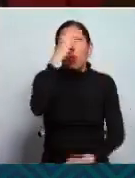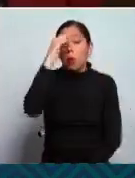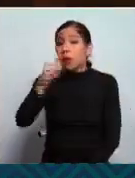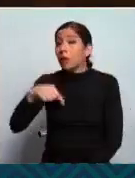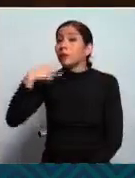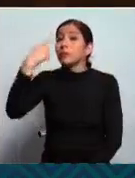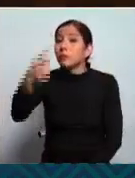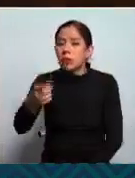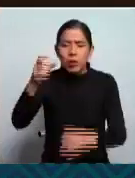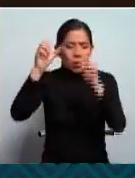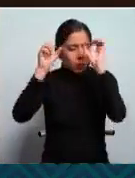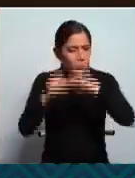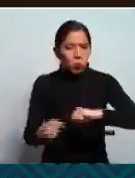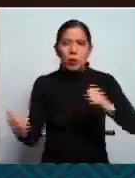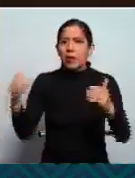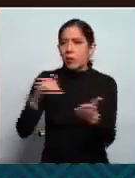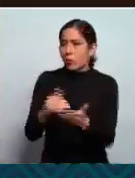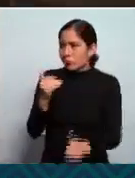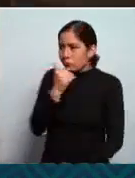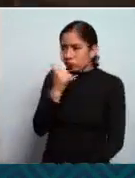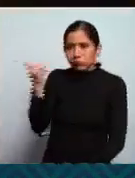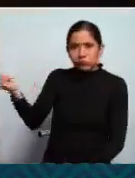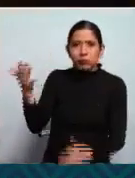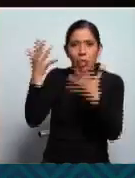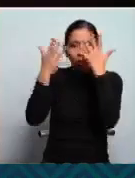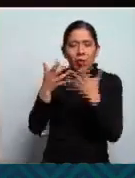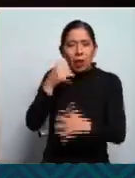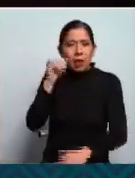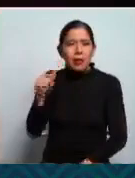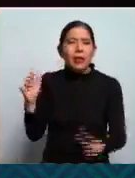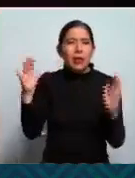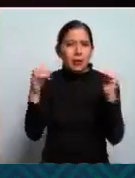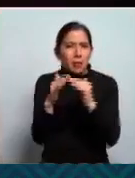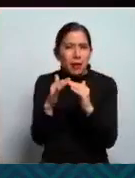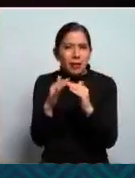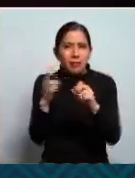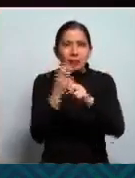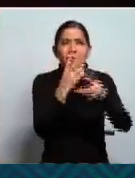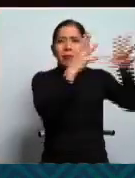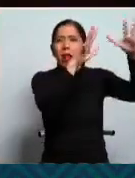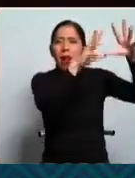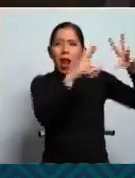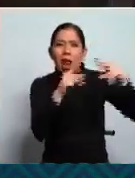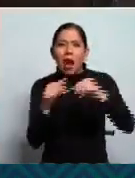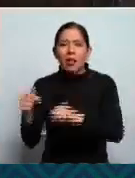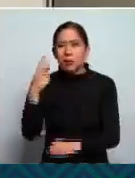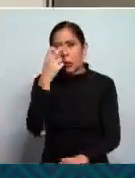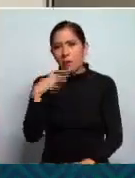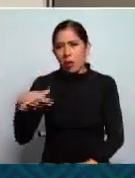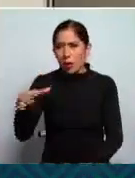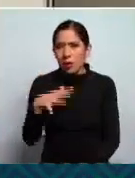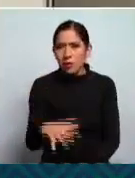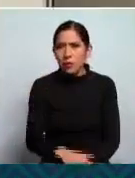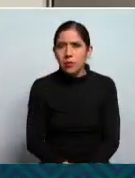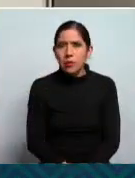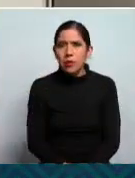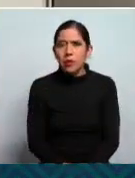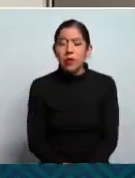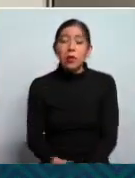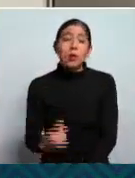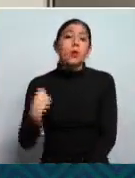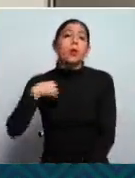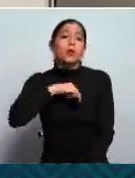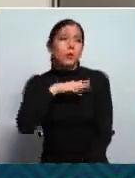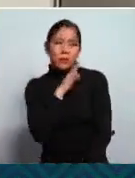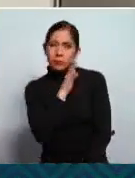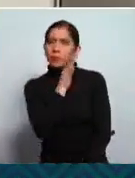se podría lamentar más tragedias como lo ha acontecido en la ciudad de La Paz con la caída de un talud en la zona sur. Nosotros vamos a recurrir al Tribunal